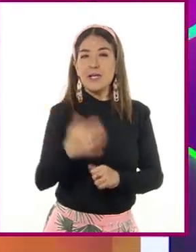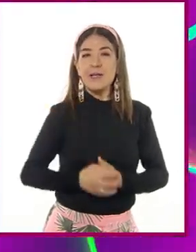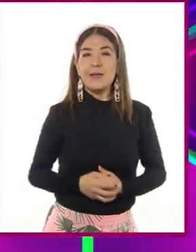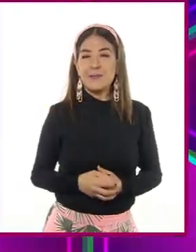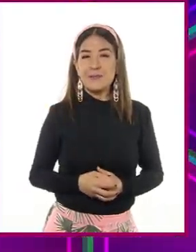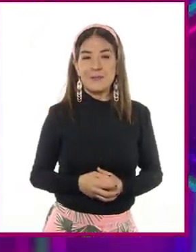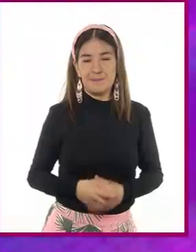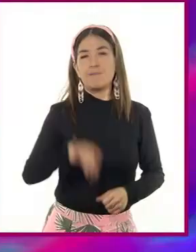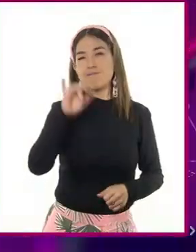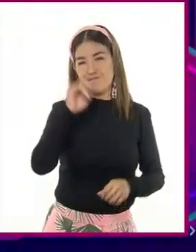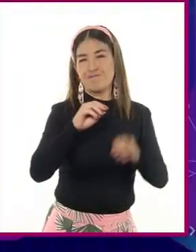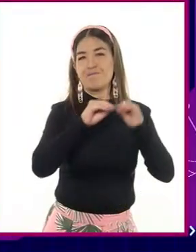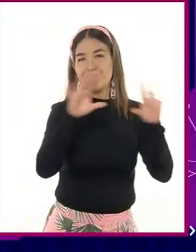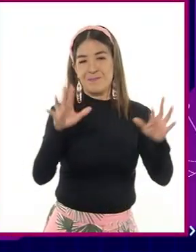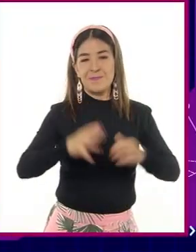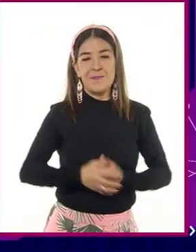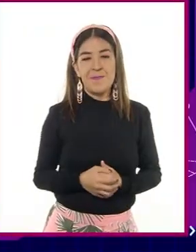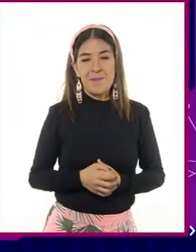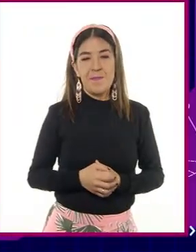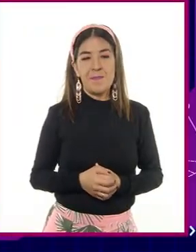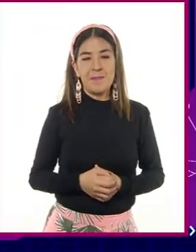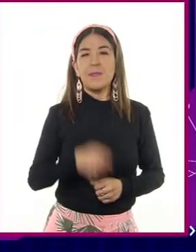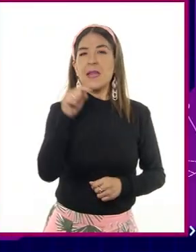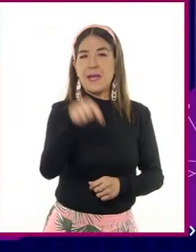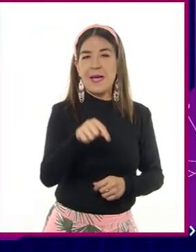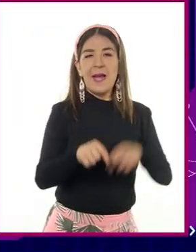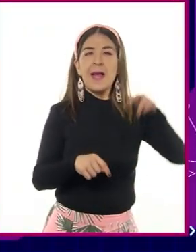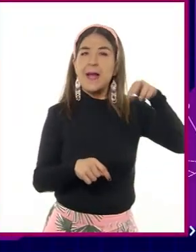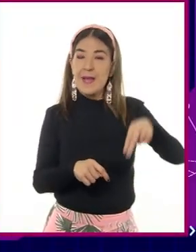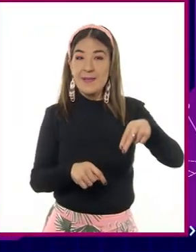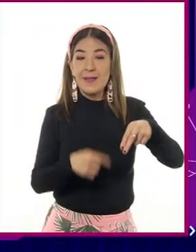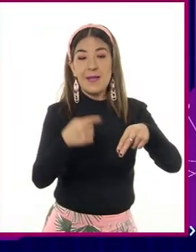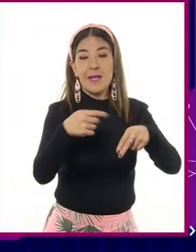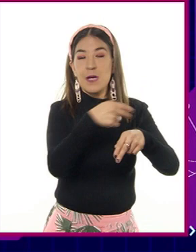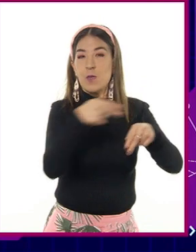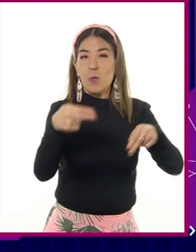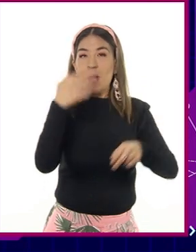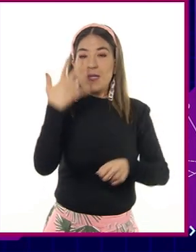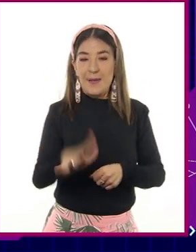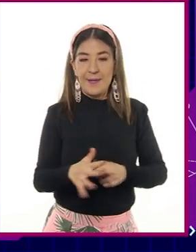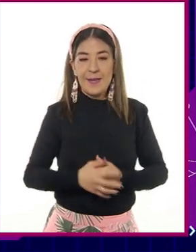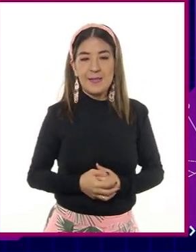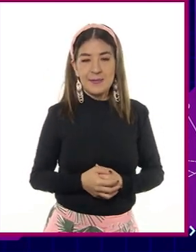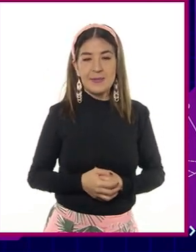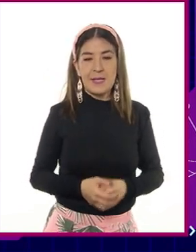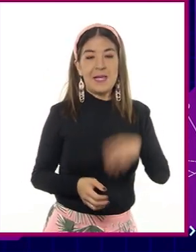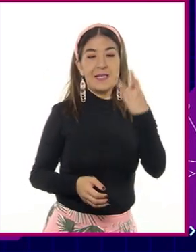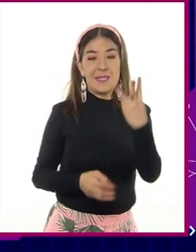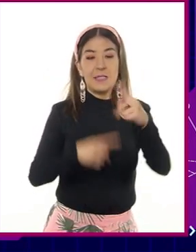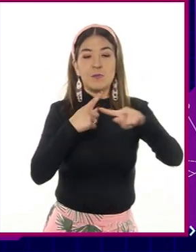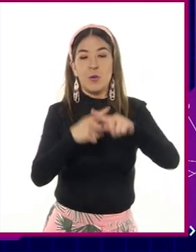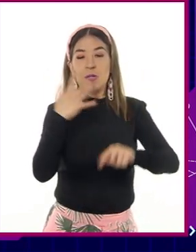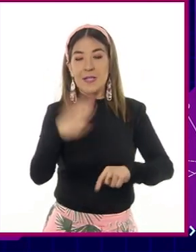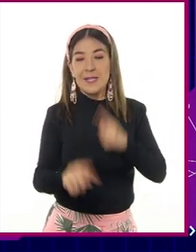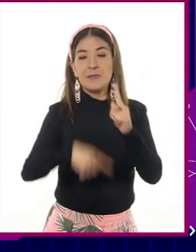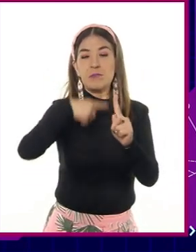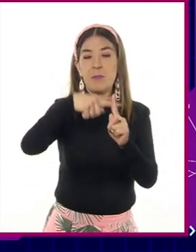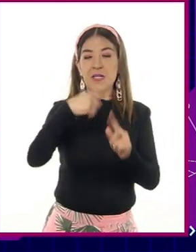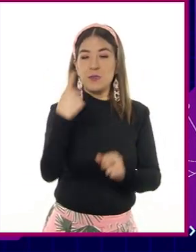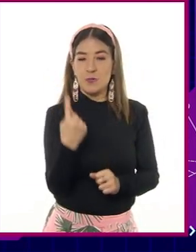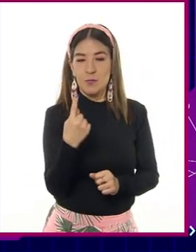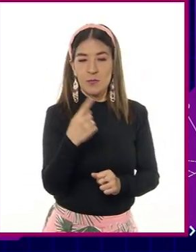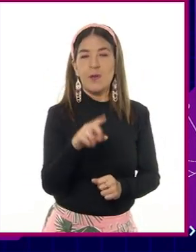50? Claro que sí, maestra. Para n igual a 10, 3 por 10 más 1,